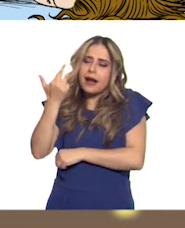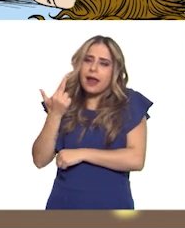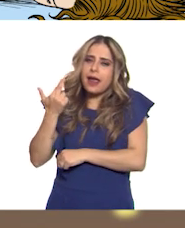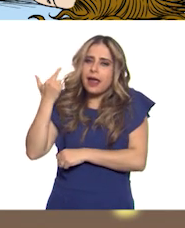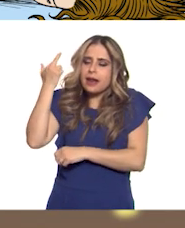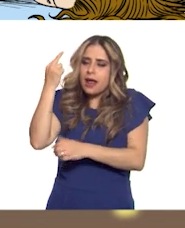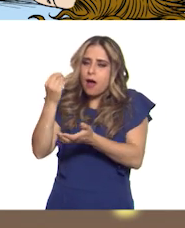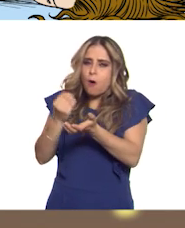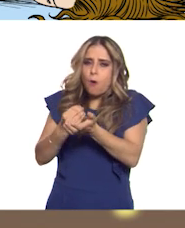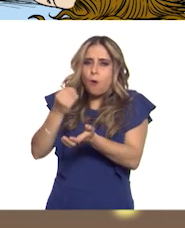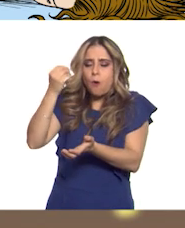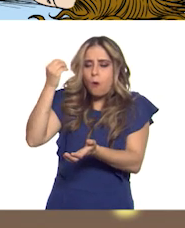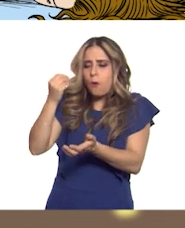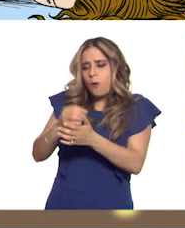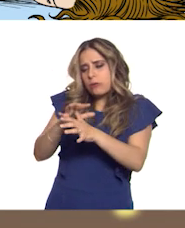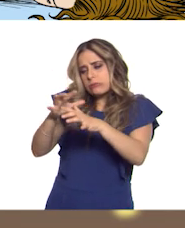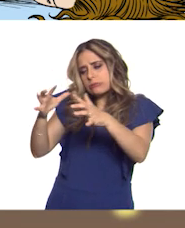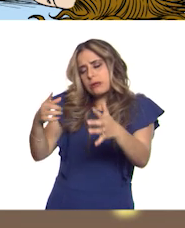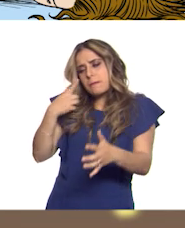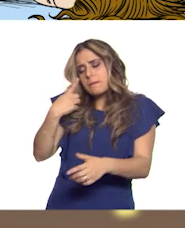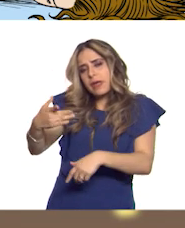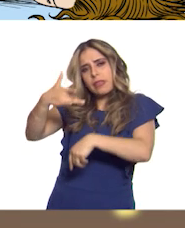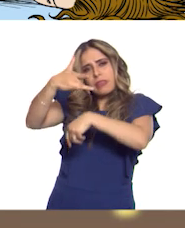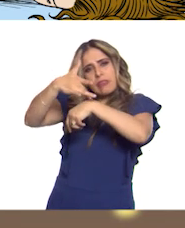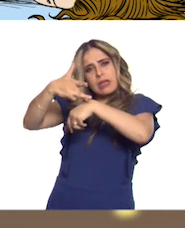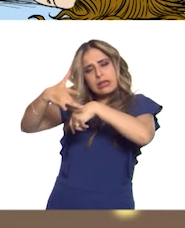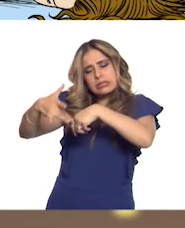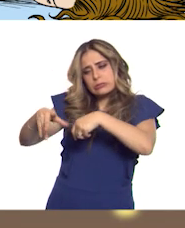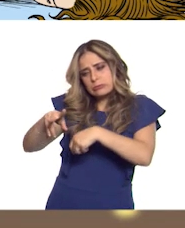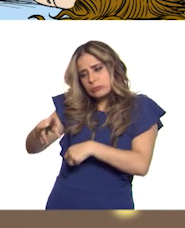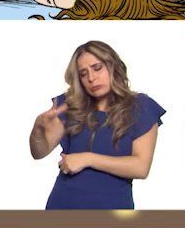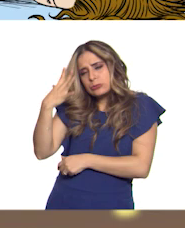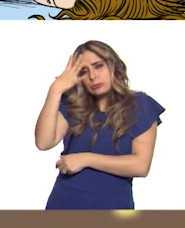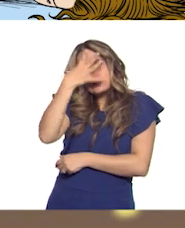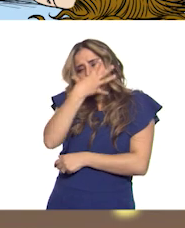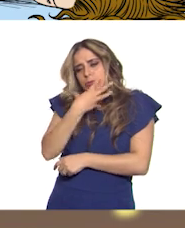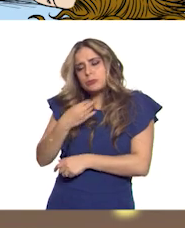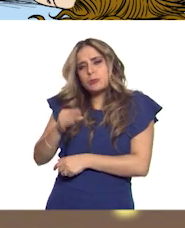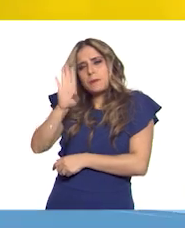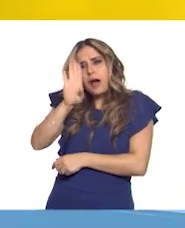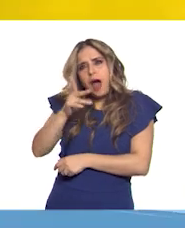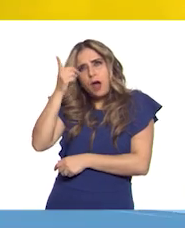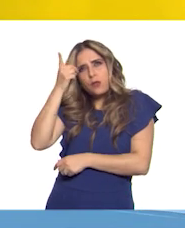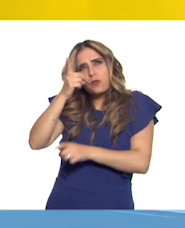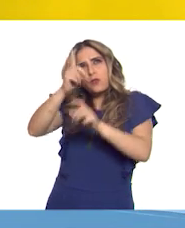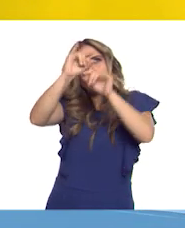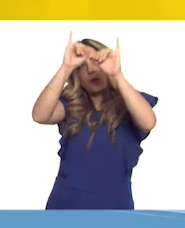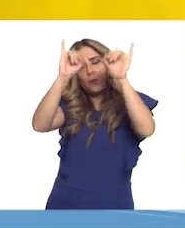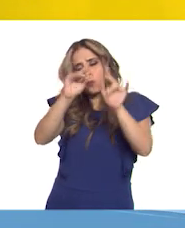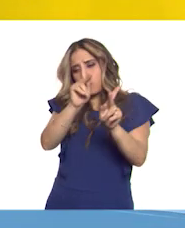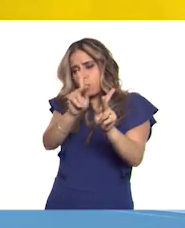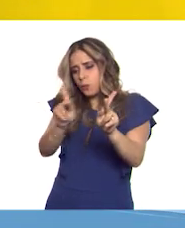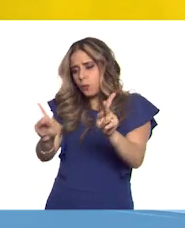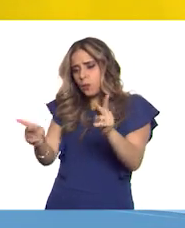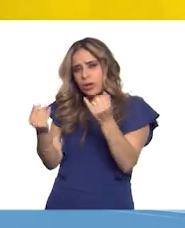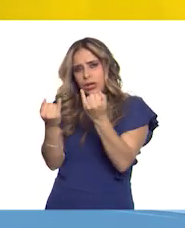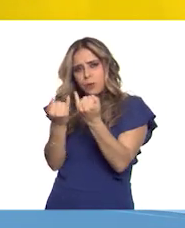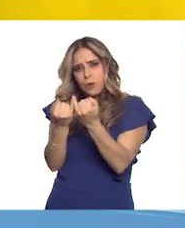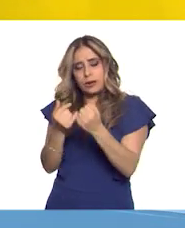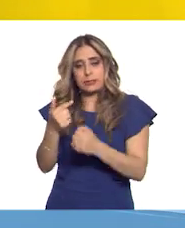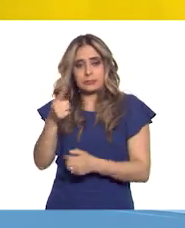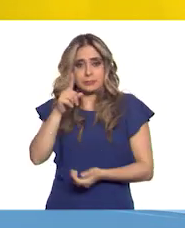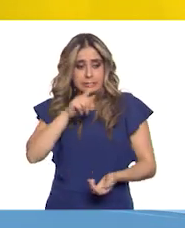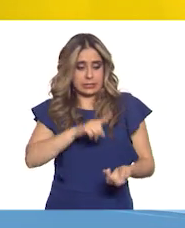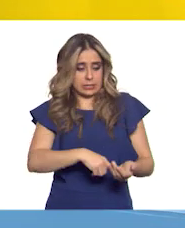cristal de roca, toda desnuda y espléndida como una diosa. Pero en el fondo de mis